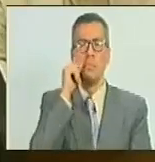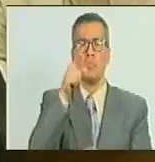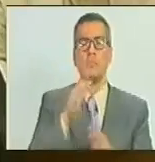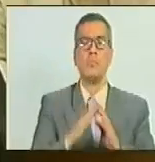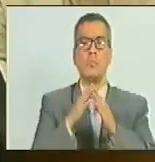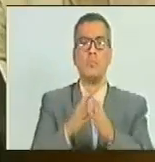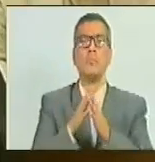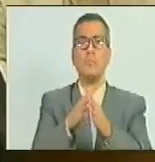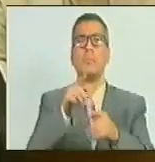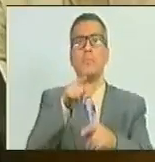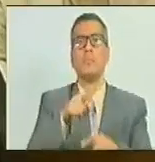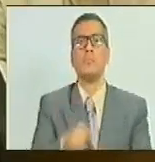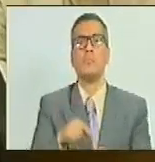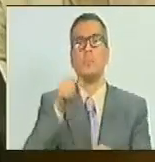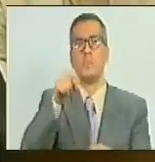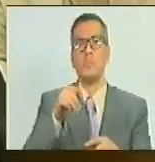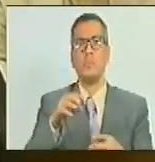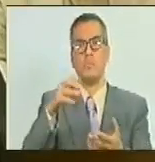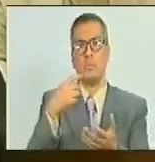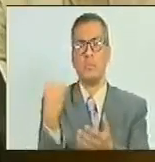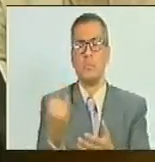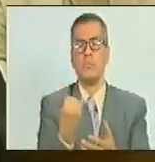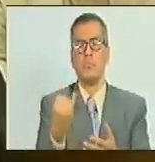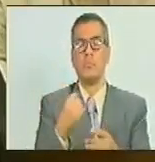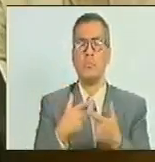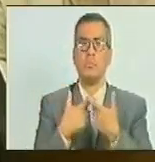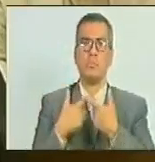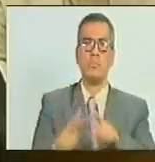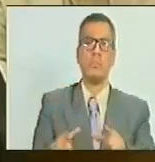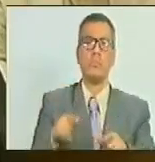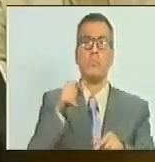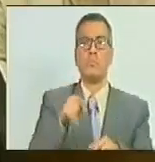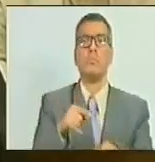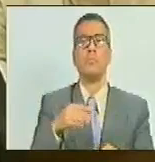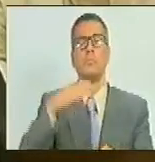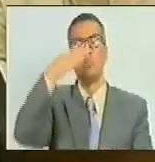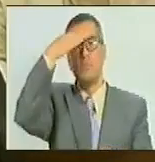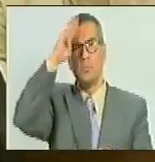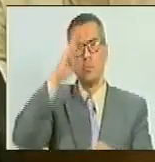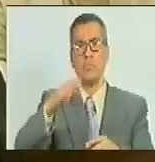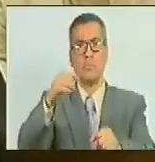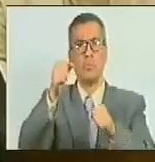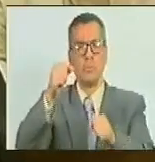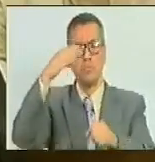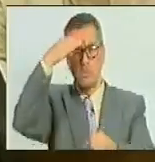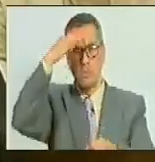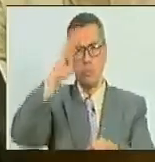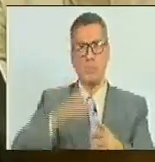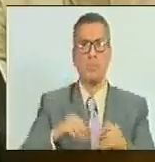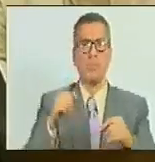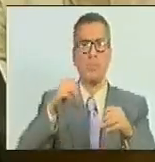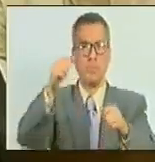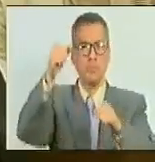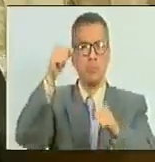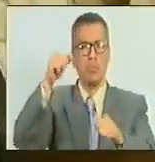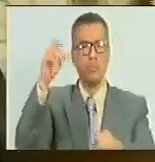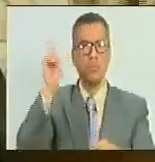mar, a una isla libre y soberana como Cuba. ¡Viva Cuba! ¡Viva